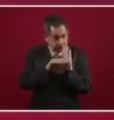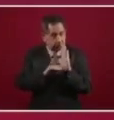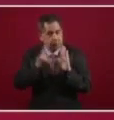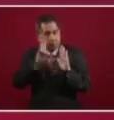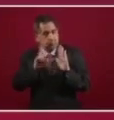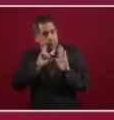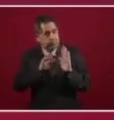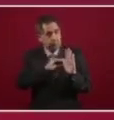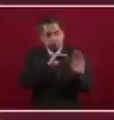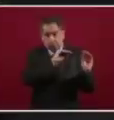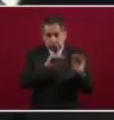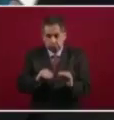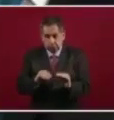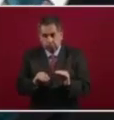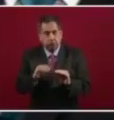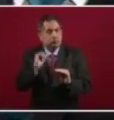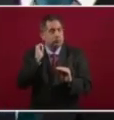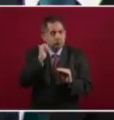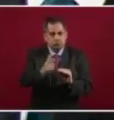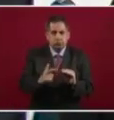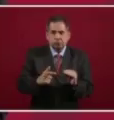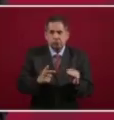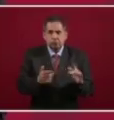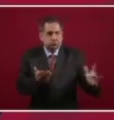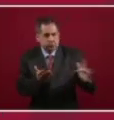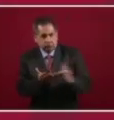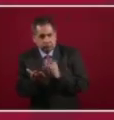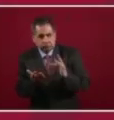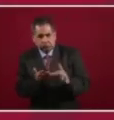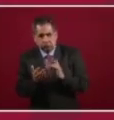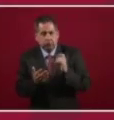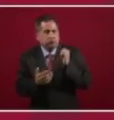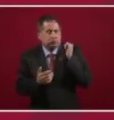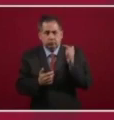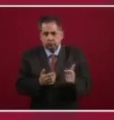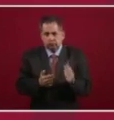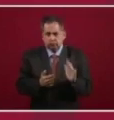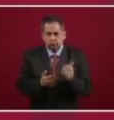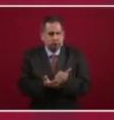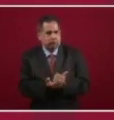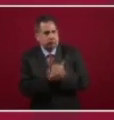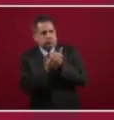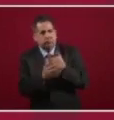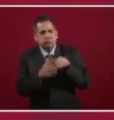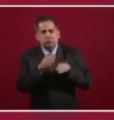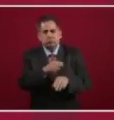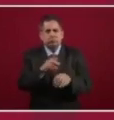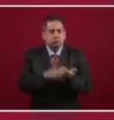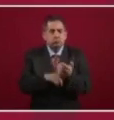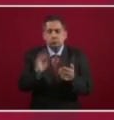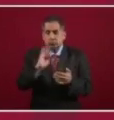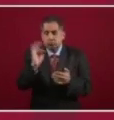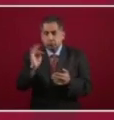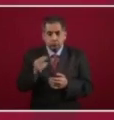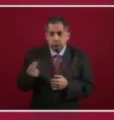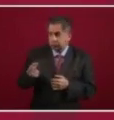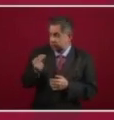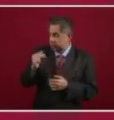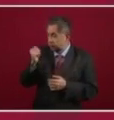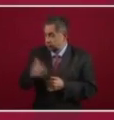posibilidad de que se pueda contar con ayuda en el caso de que se